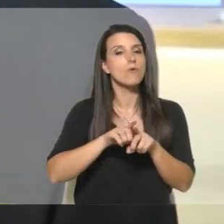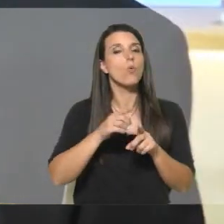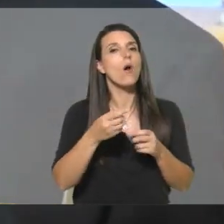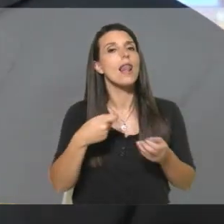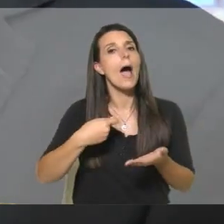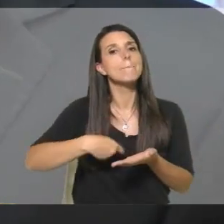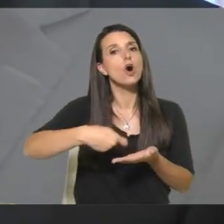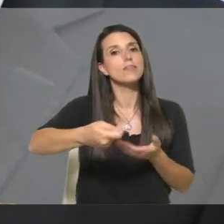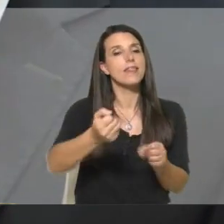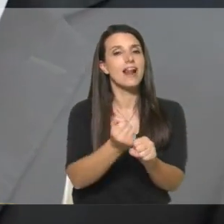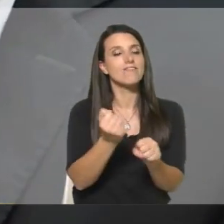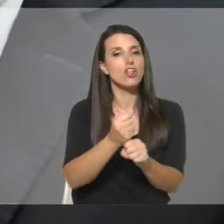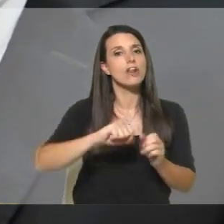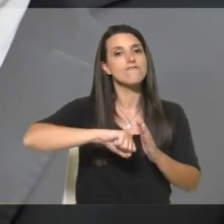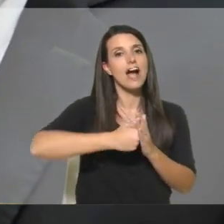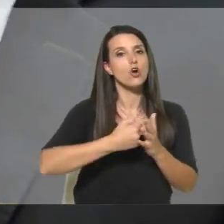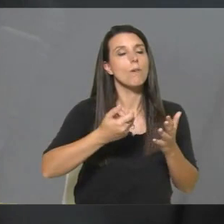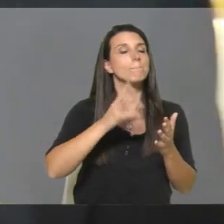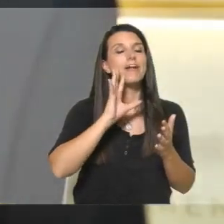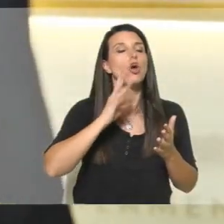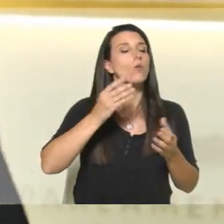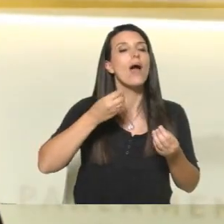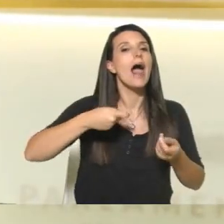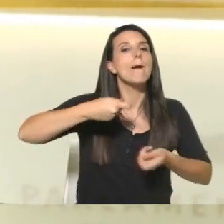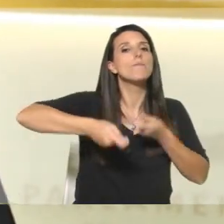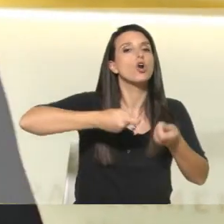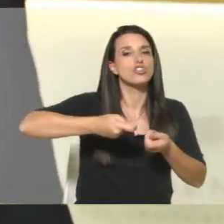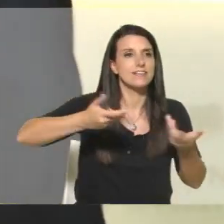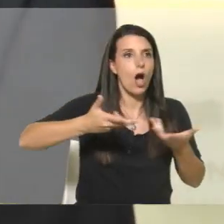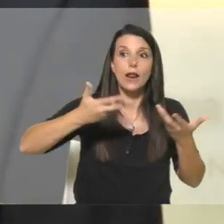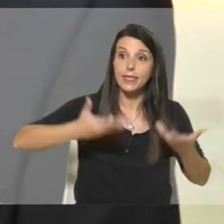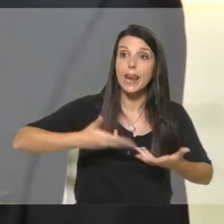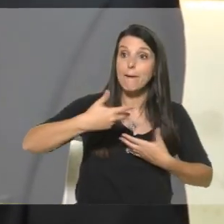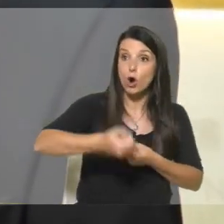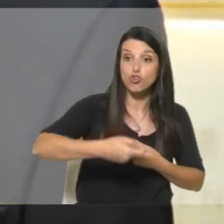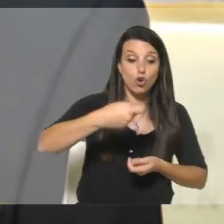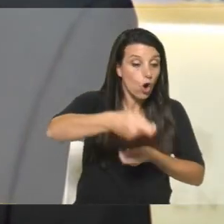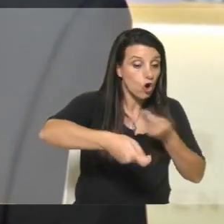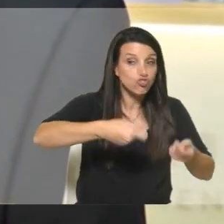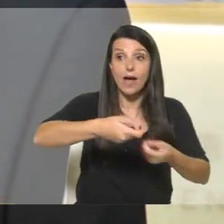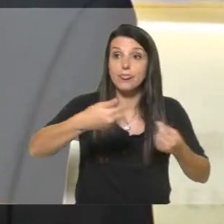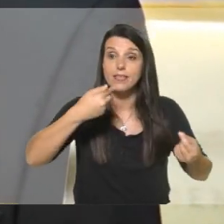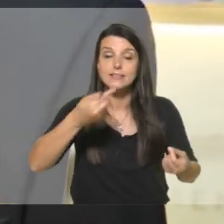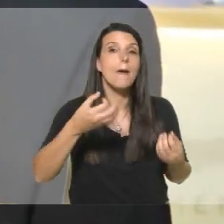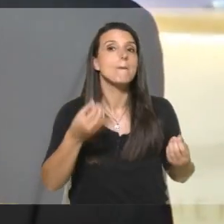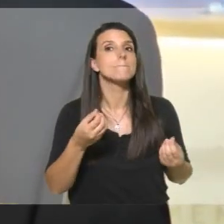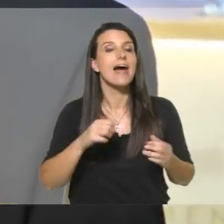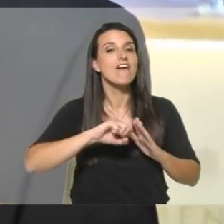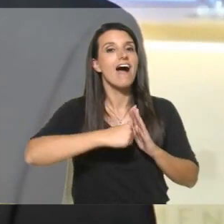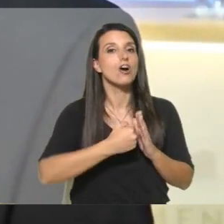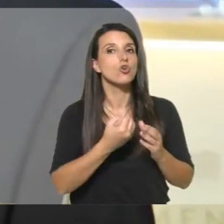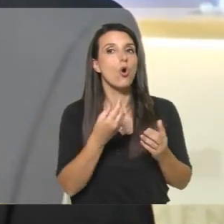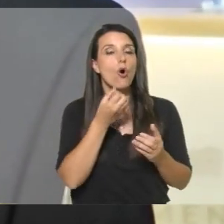aporte de los trabajadores bancarios a esta solución es decir qué cosas eventualmente quedan por el camino de lo que eran los